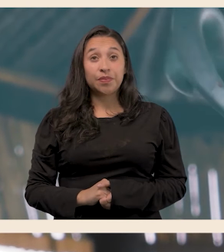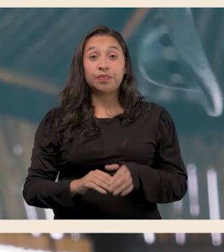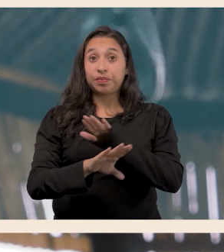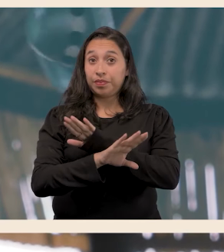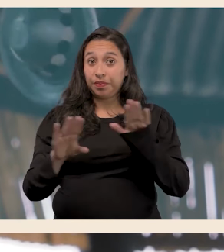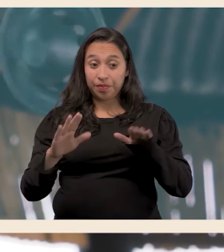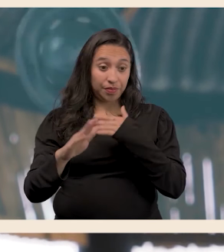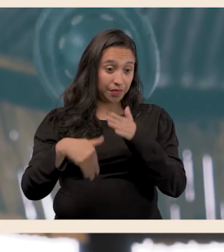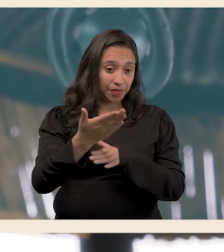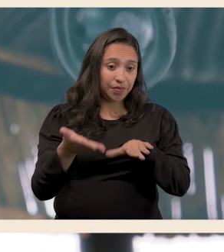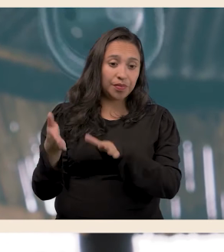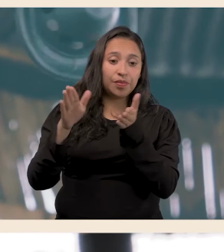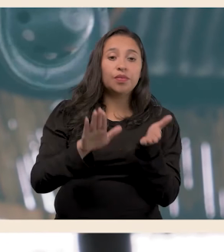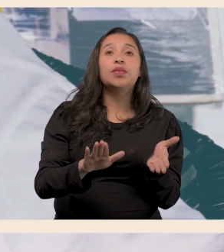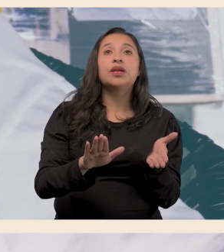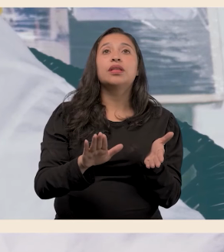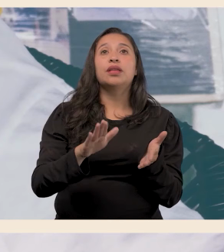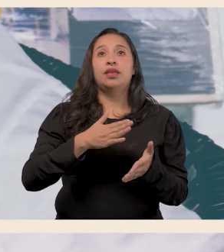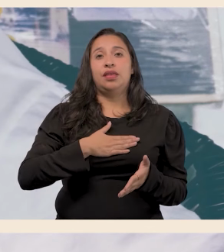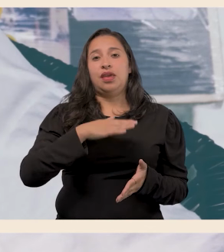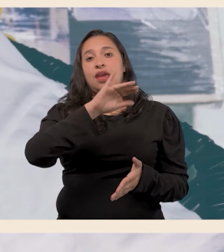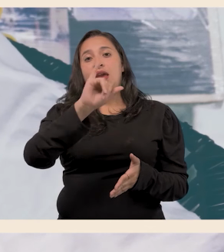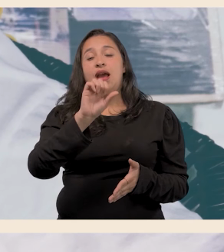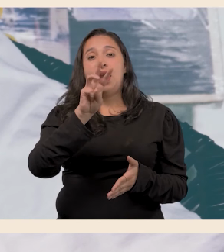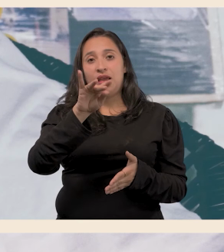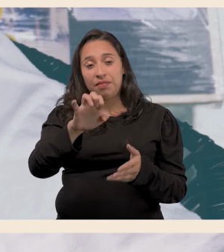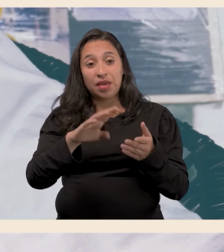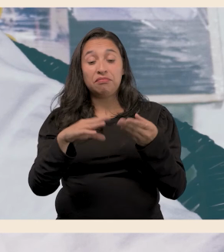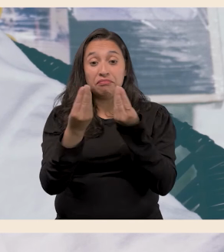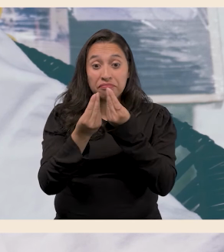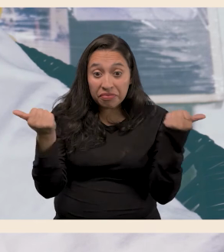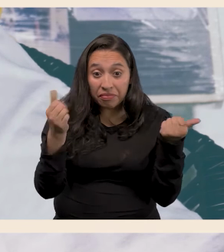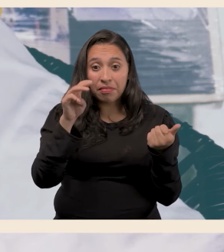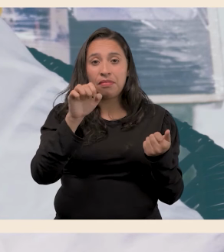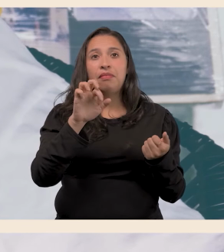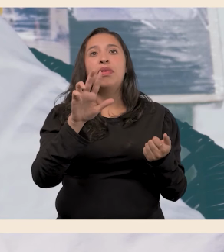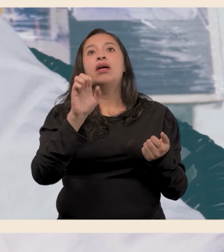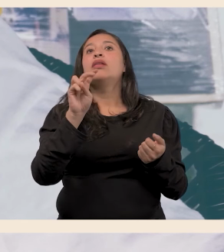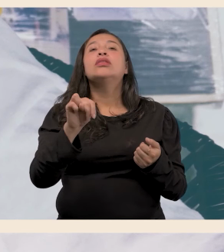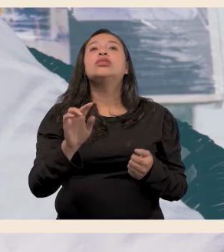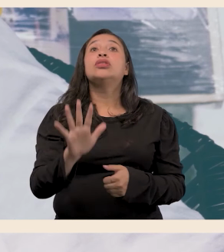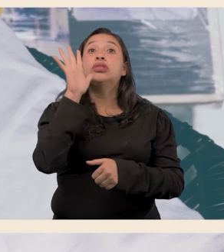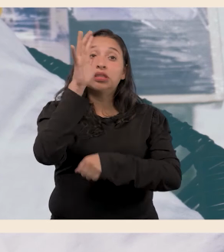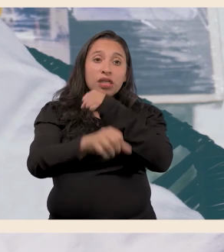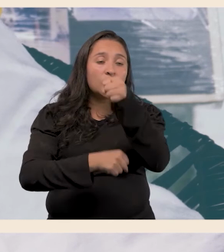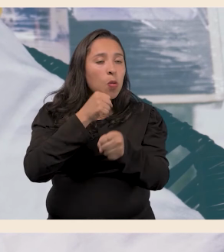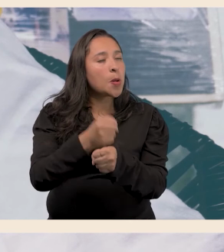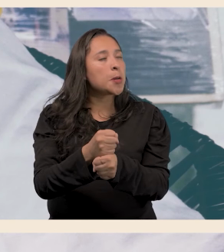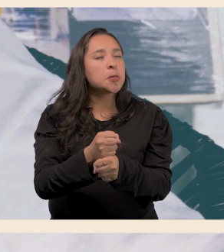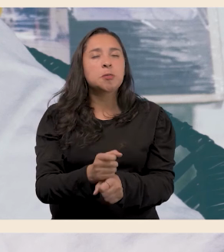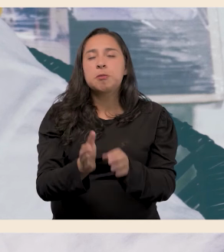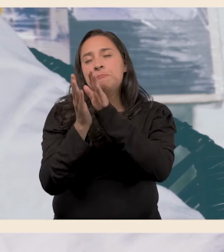Después de la muerte de Jaime, el homicidio de Jaime, la desaparición de Marlon, duré 5 años sin